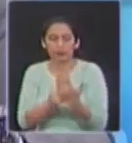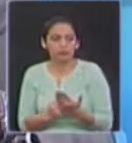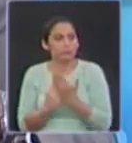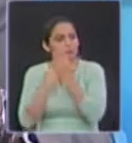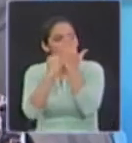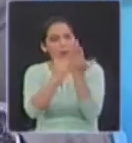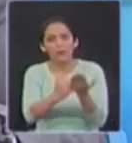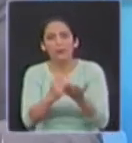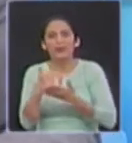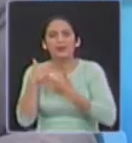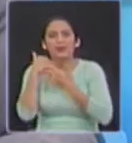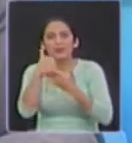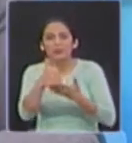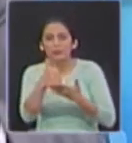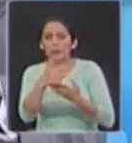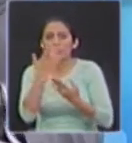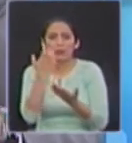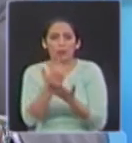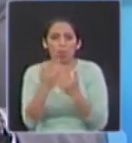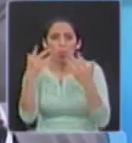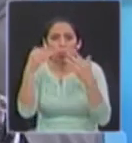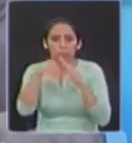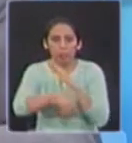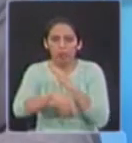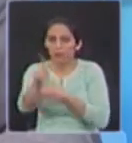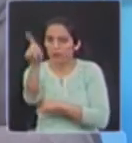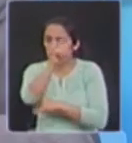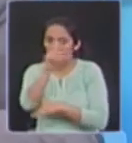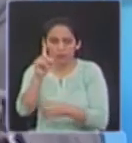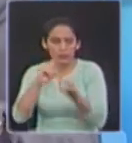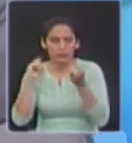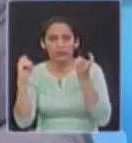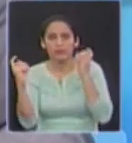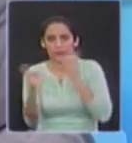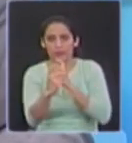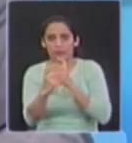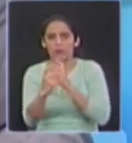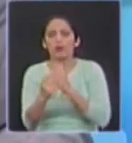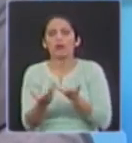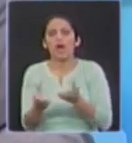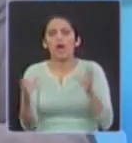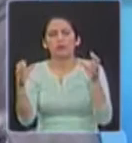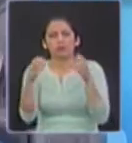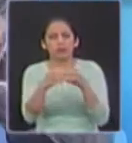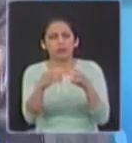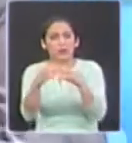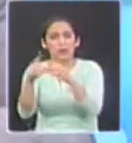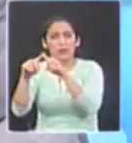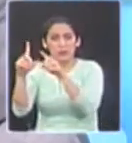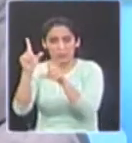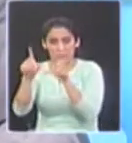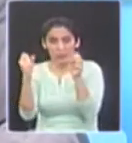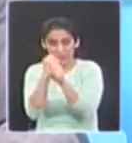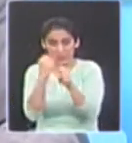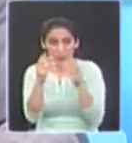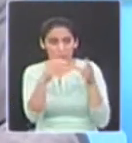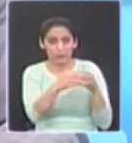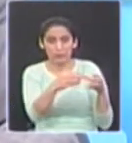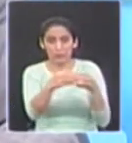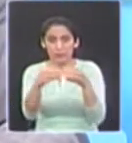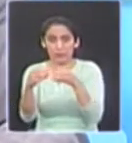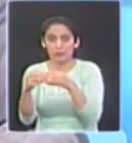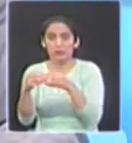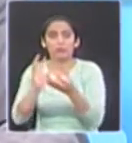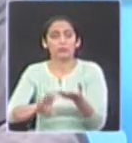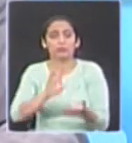social que está viviendo el país. Estas propuestas que han sido desarrolladas por varios gremios a nivel nacional, también lo hemos hecho en Cuenca.